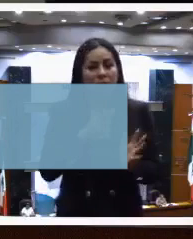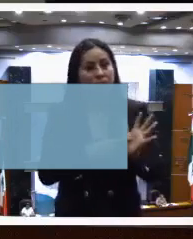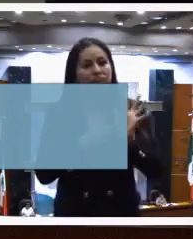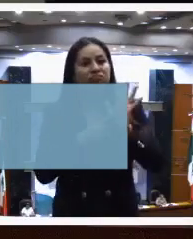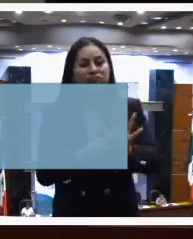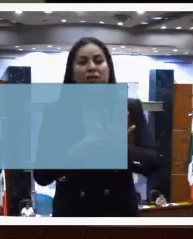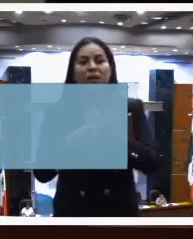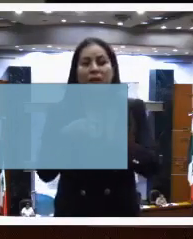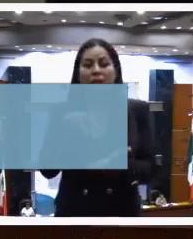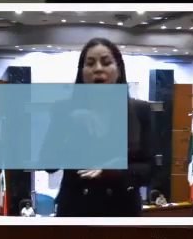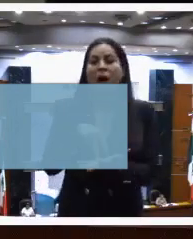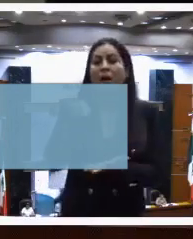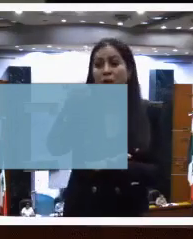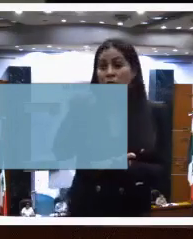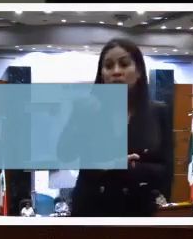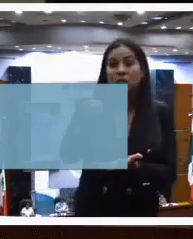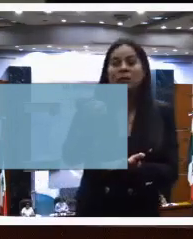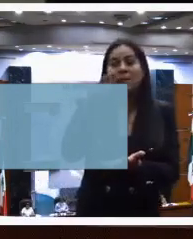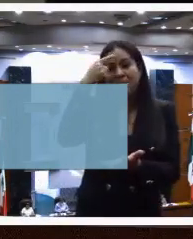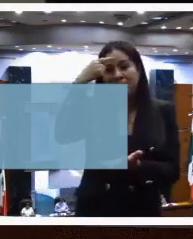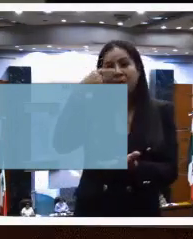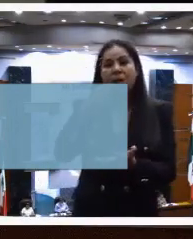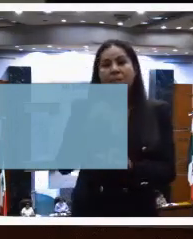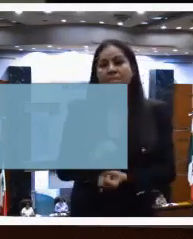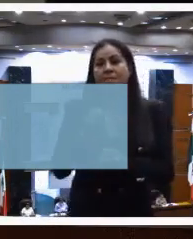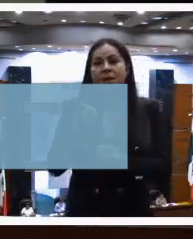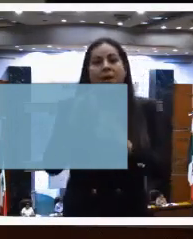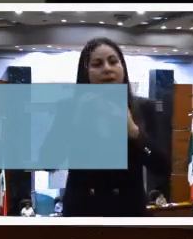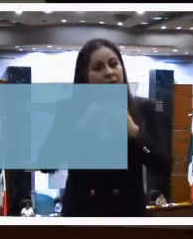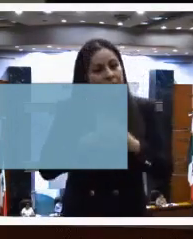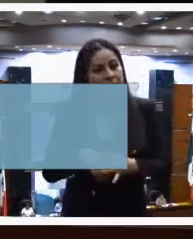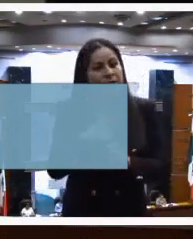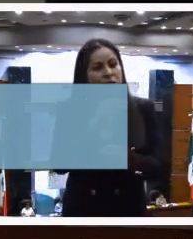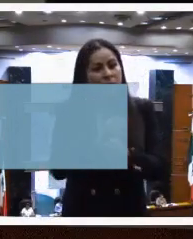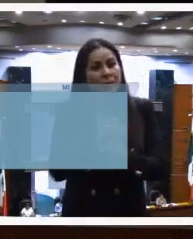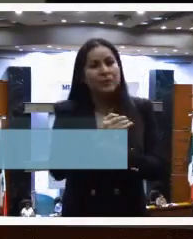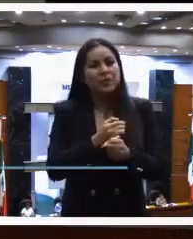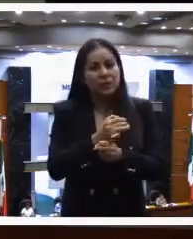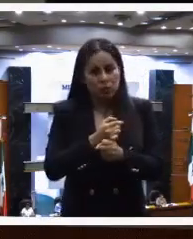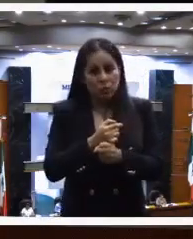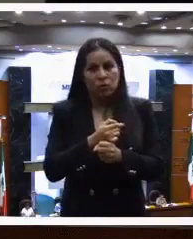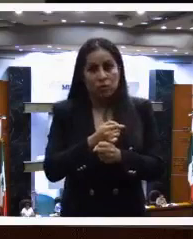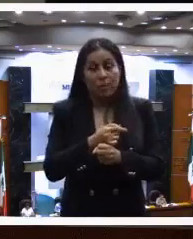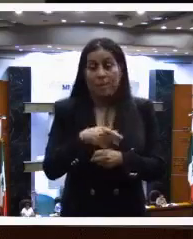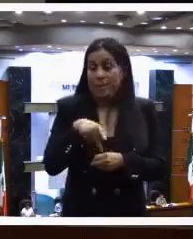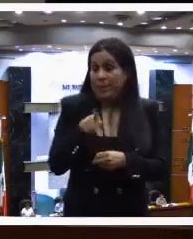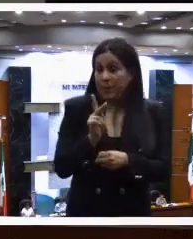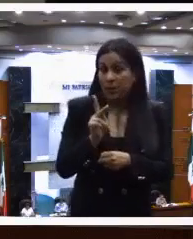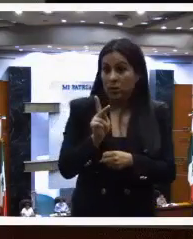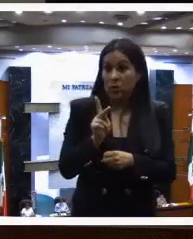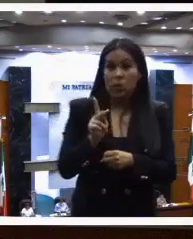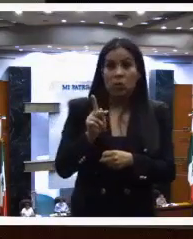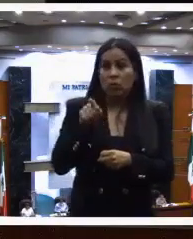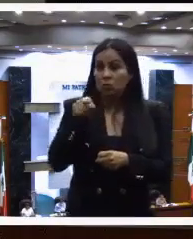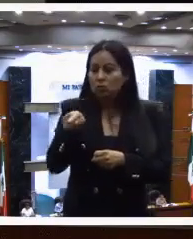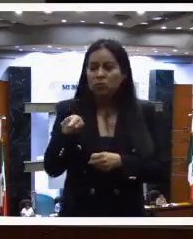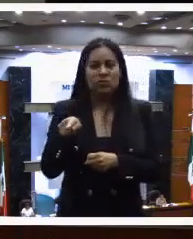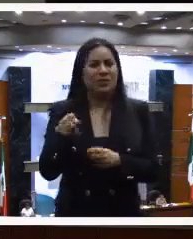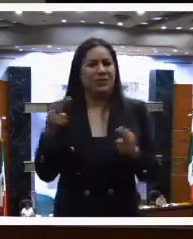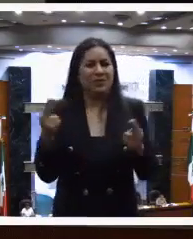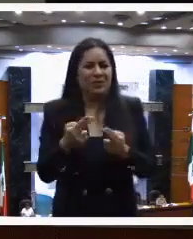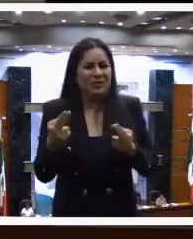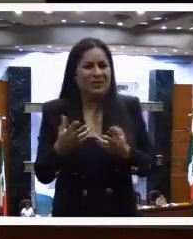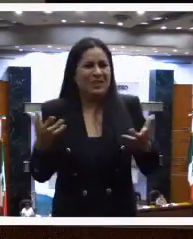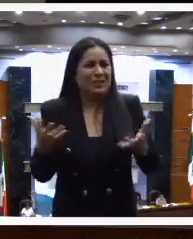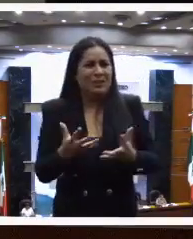presentados ante usted para declarar e iniciar una carpeta de investigación sin embargo no tomó las medidas